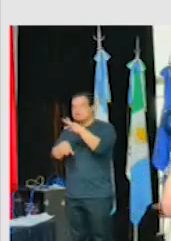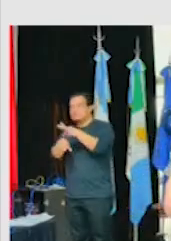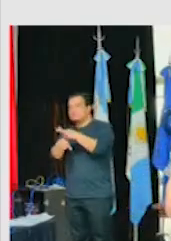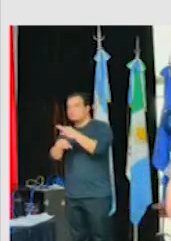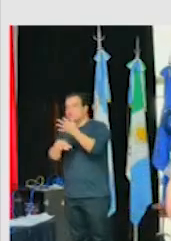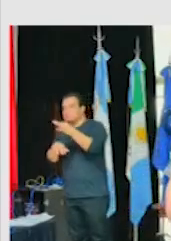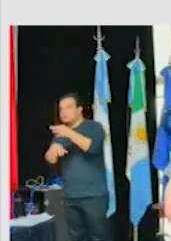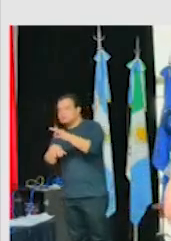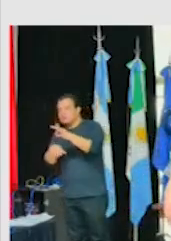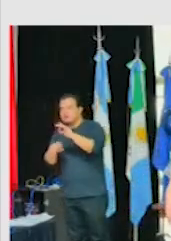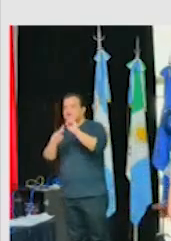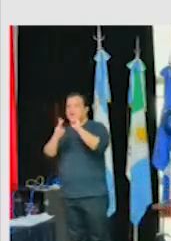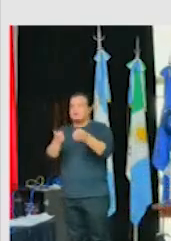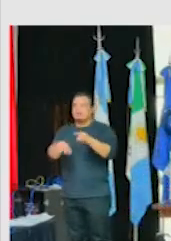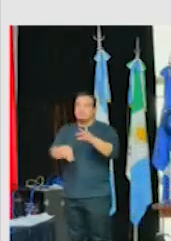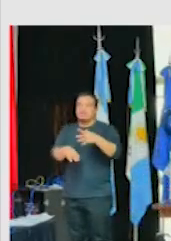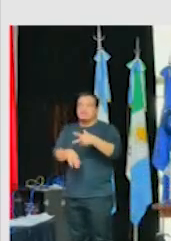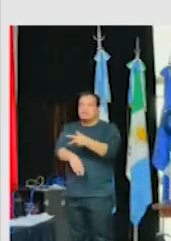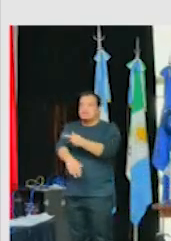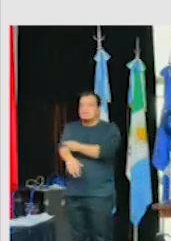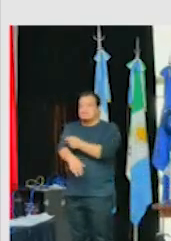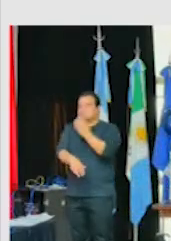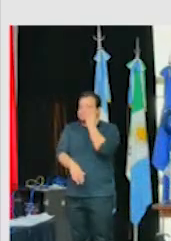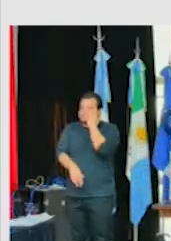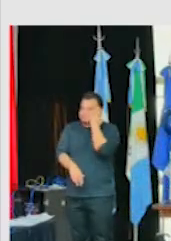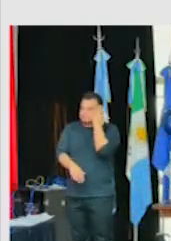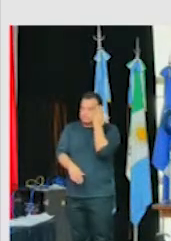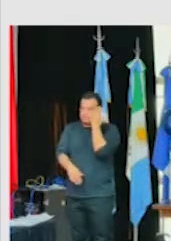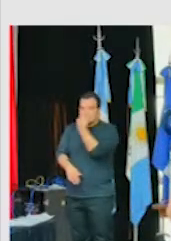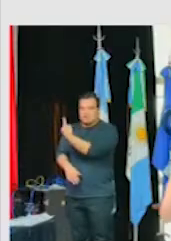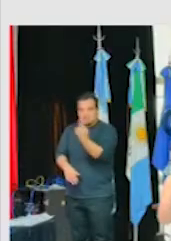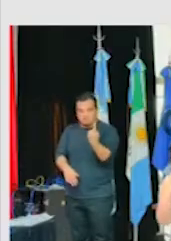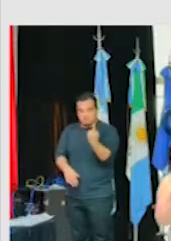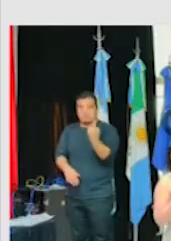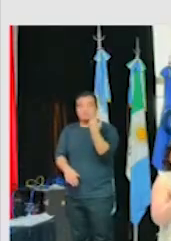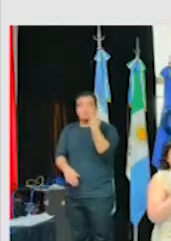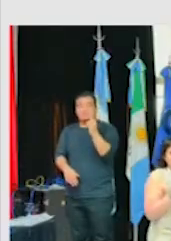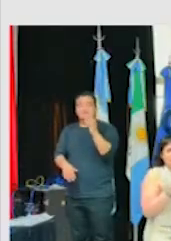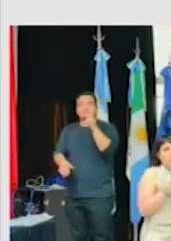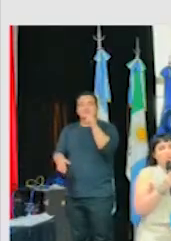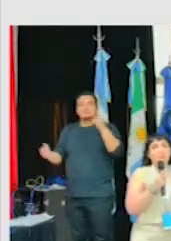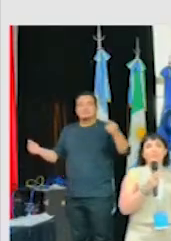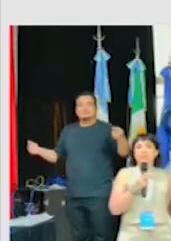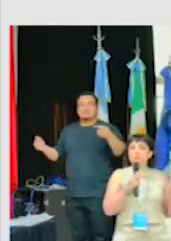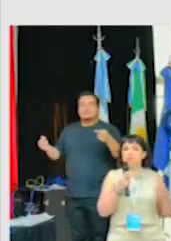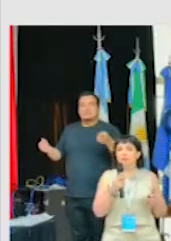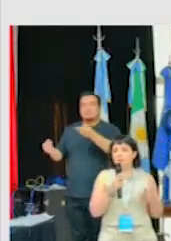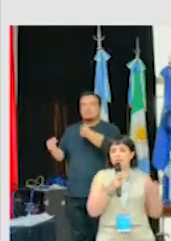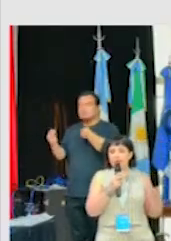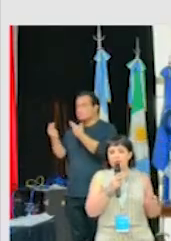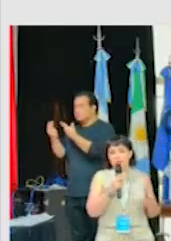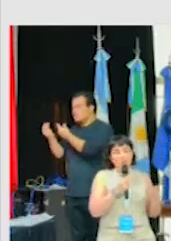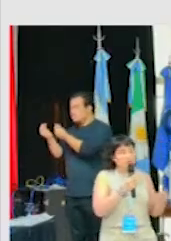en el discurso entre lo que consideramos ideal y en realidad lo que valoramos, ¿sí? Entonces, mientras no